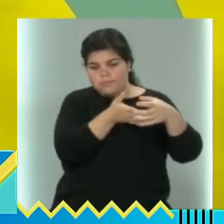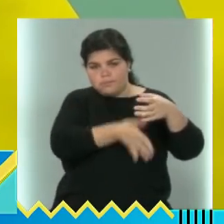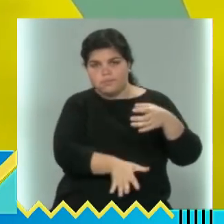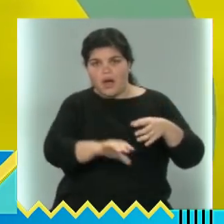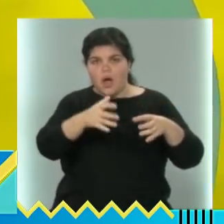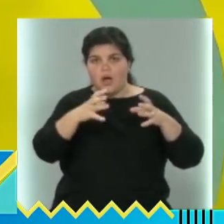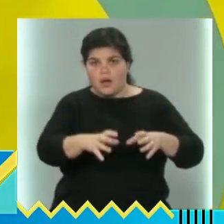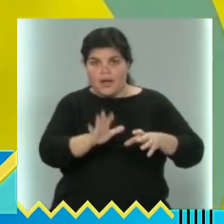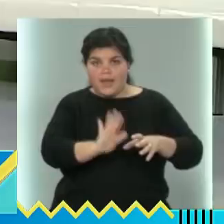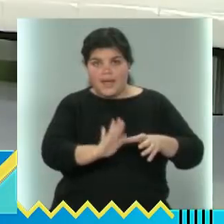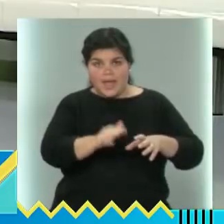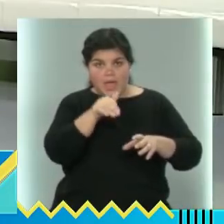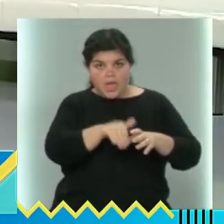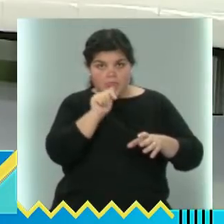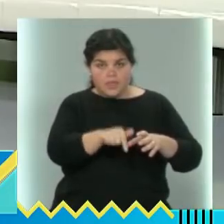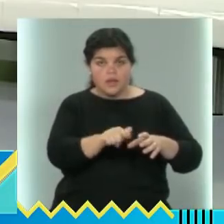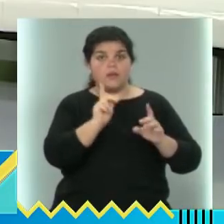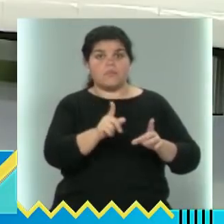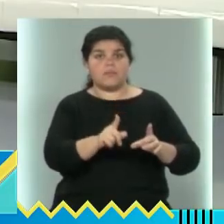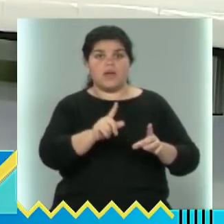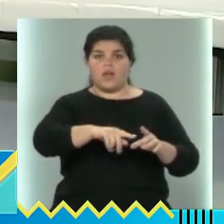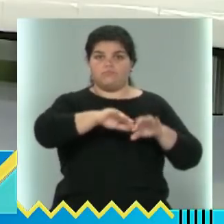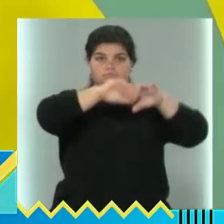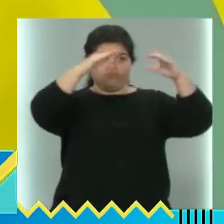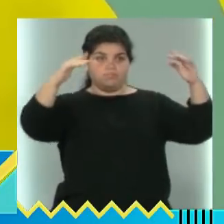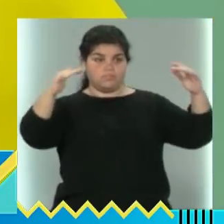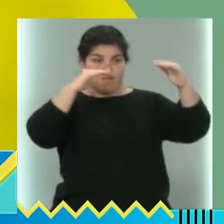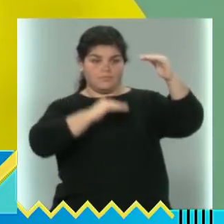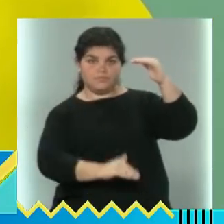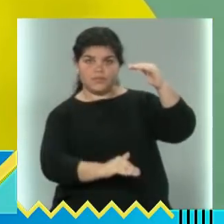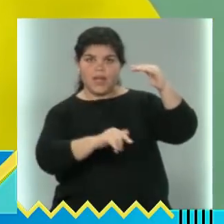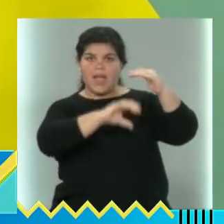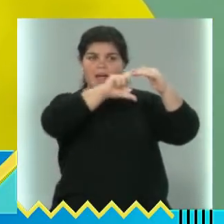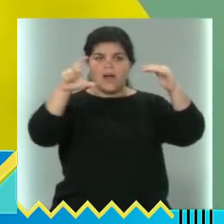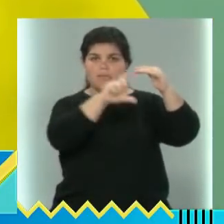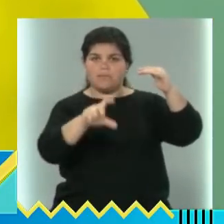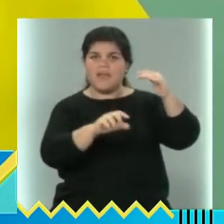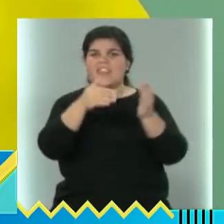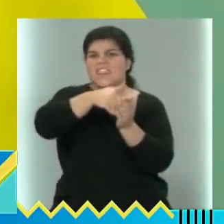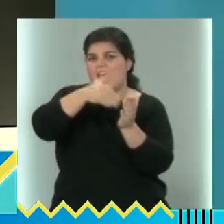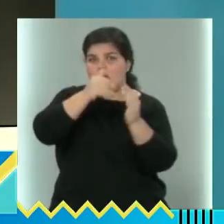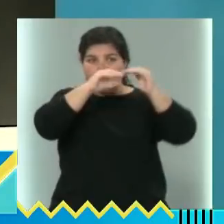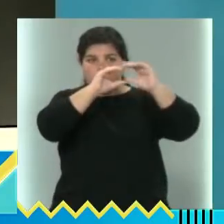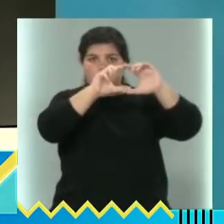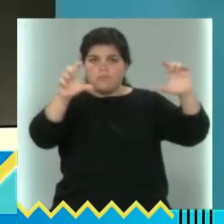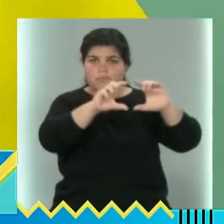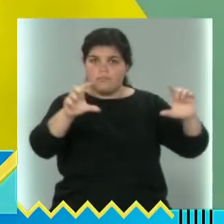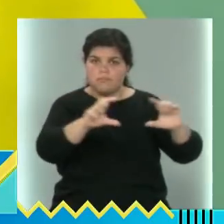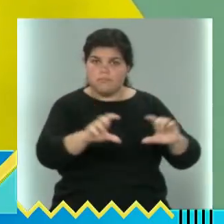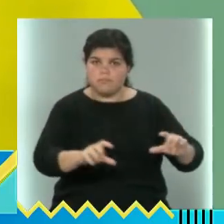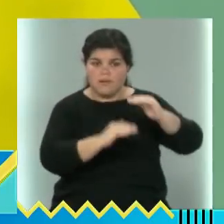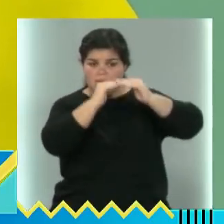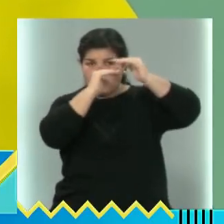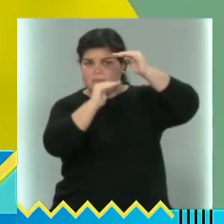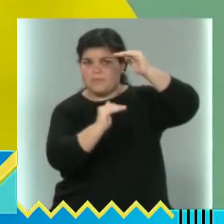que entre la formación no convencional y las napas existen innumerables capas geológicas y en muchos casos son las